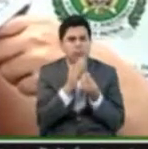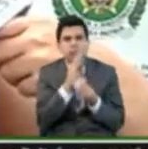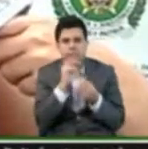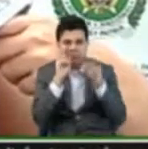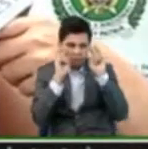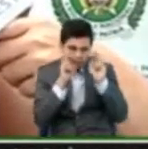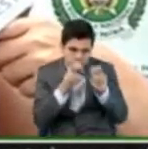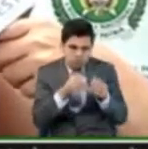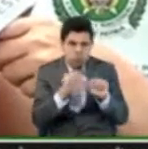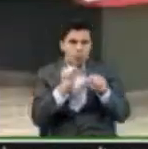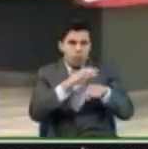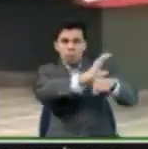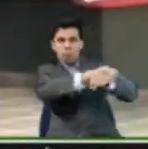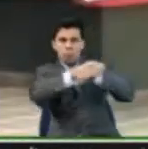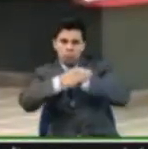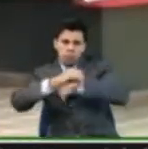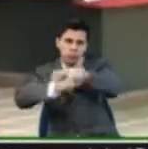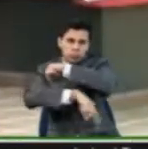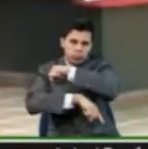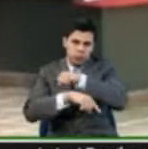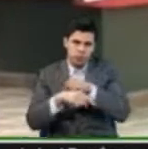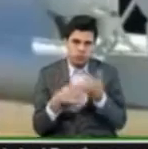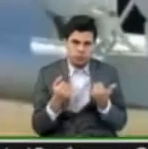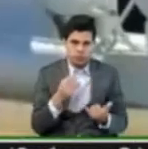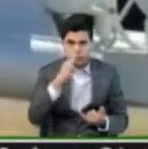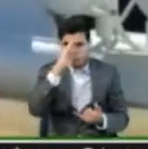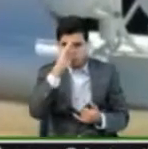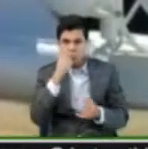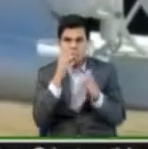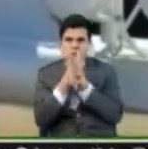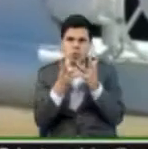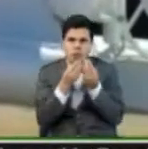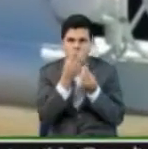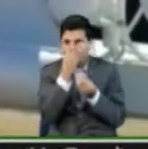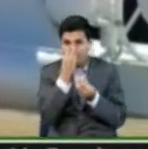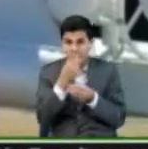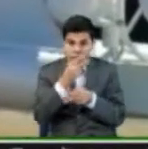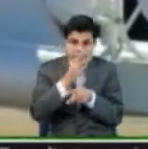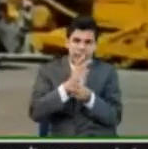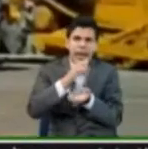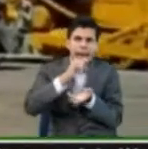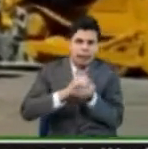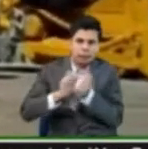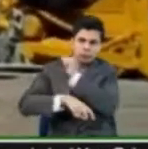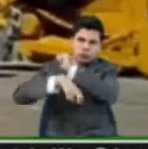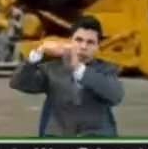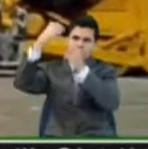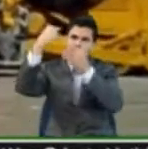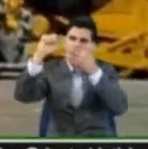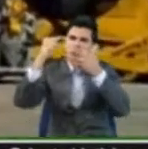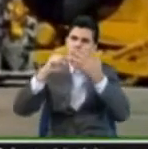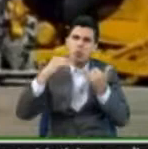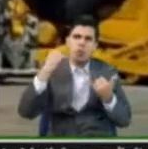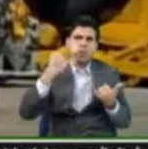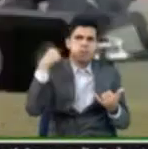poder llegar a judicializarlos. Según las autoridades, las bandas criminales podrían estar detrás de los hurtos que se han venido registrando en los